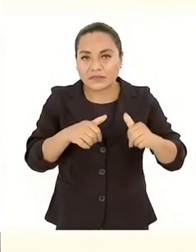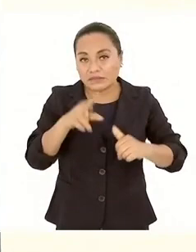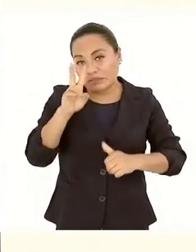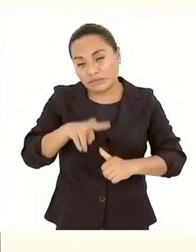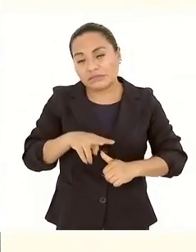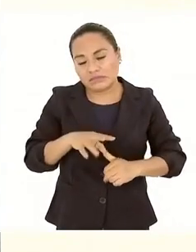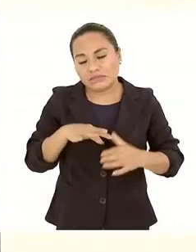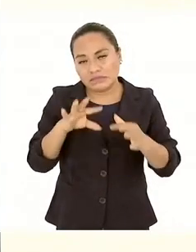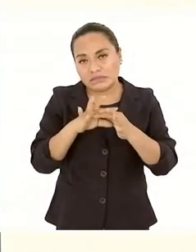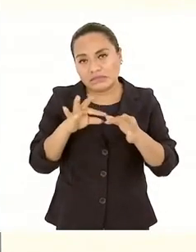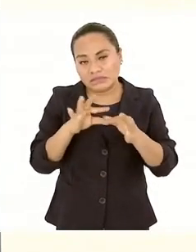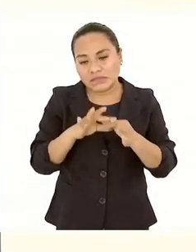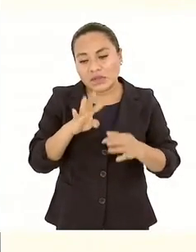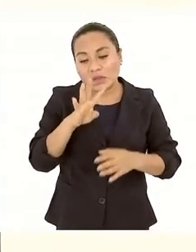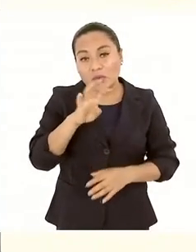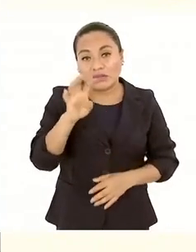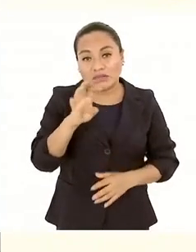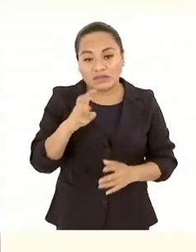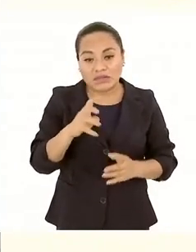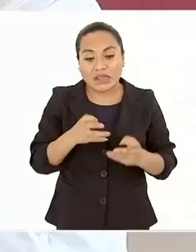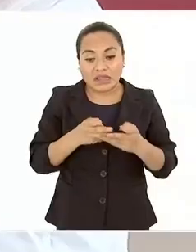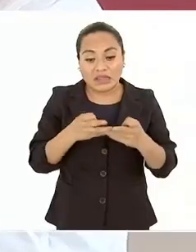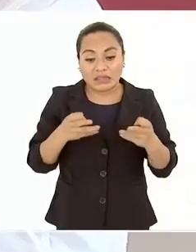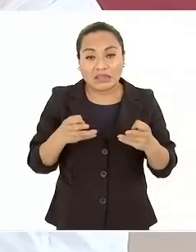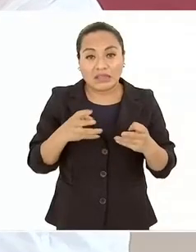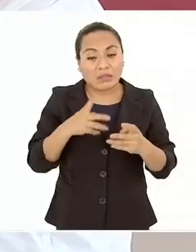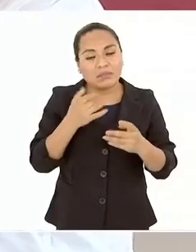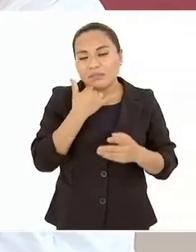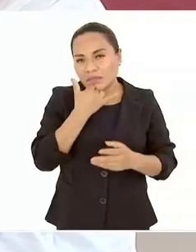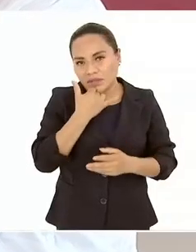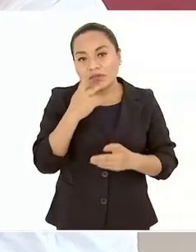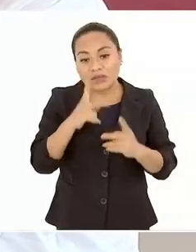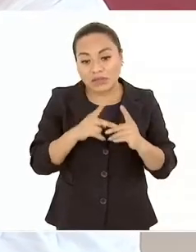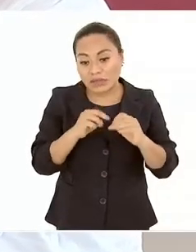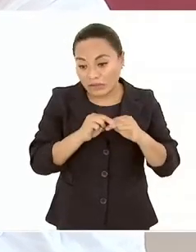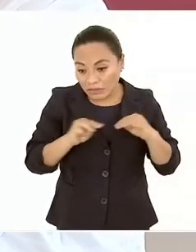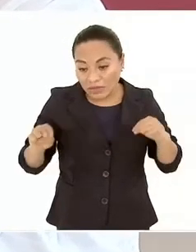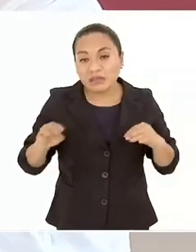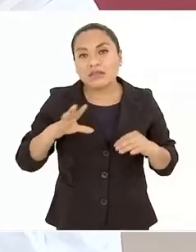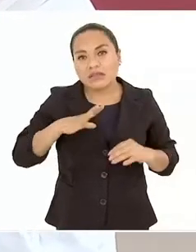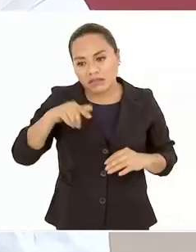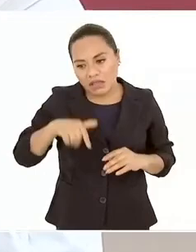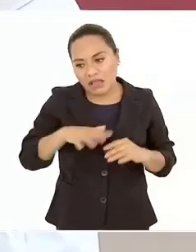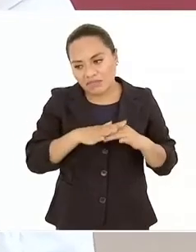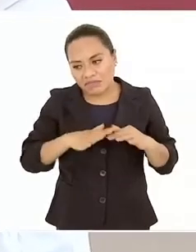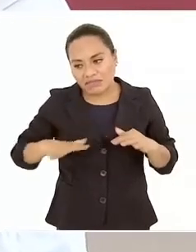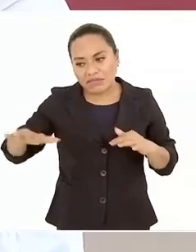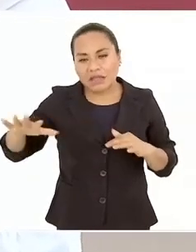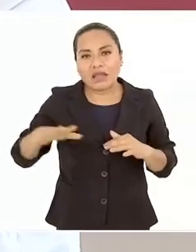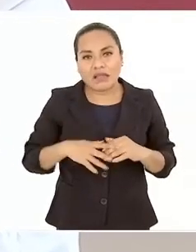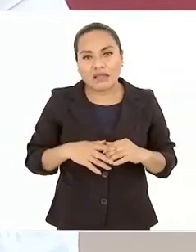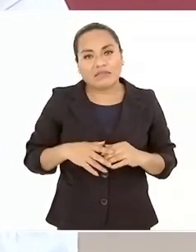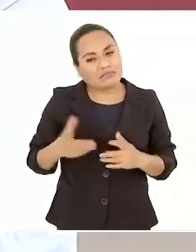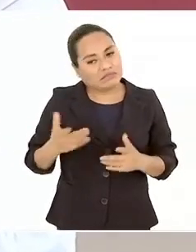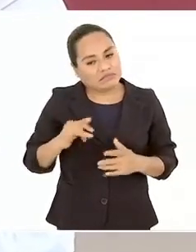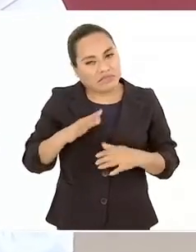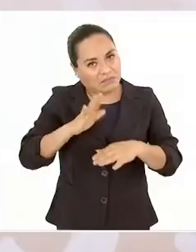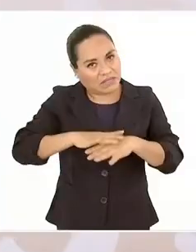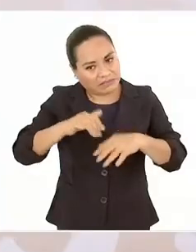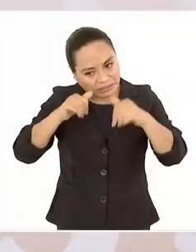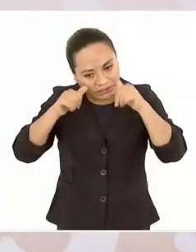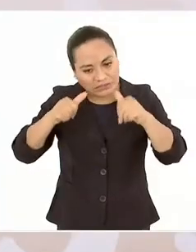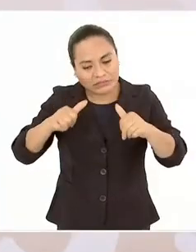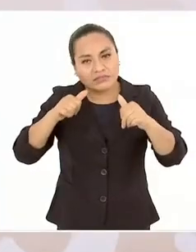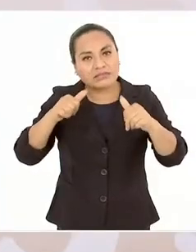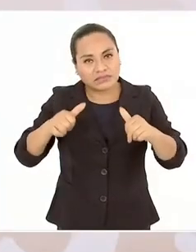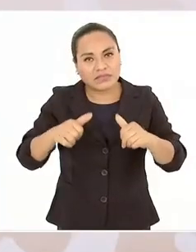son más de 400 hectáreas, perdón, kilómetros, y que está muy abandonado, pero